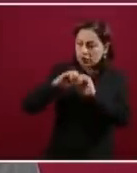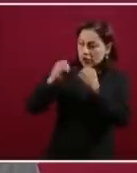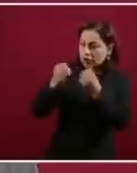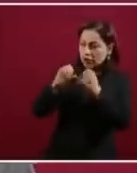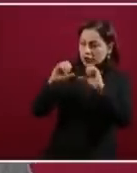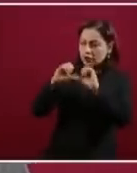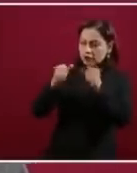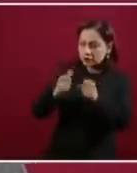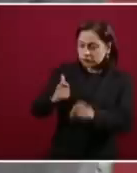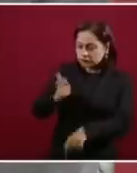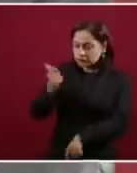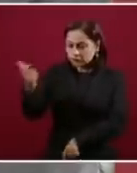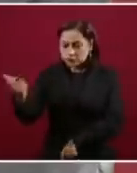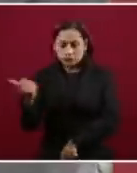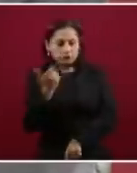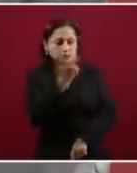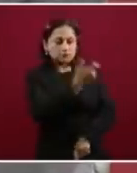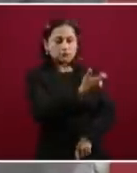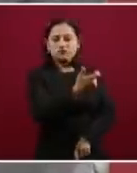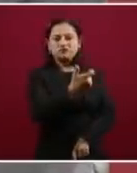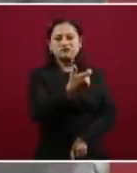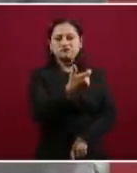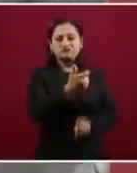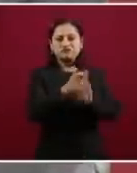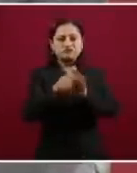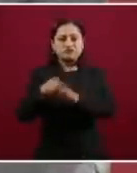Para eso es el gobierno,